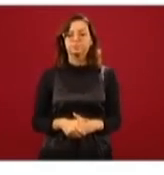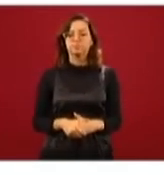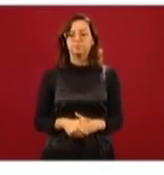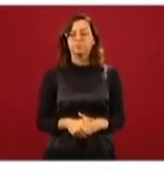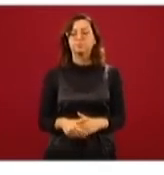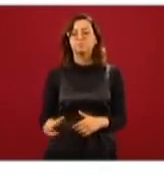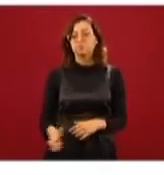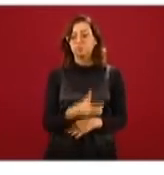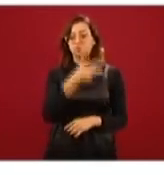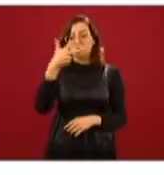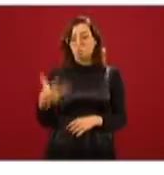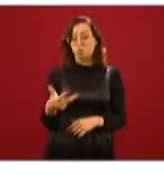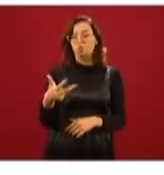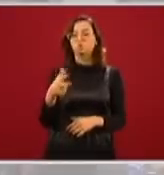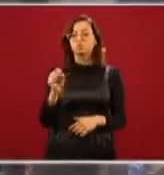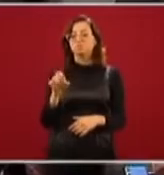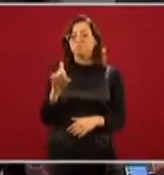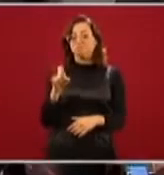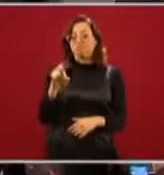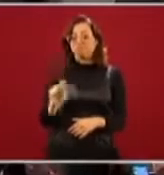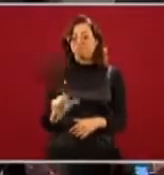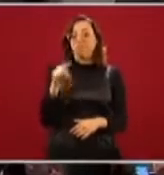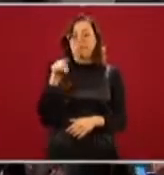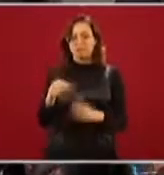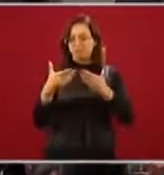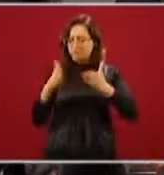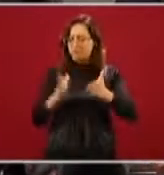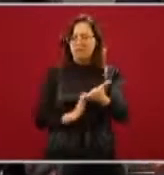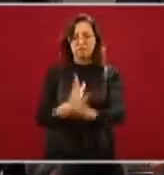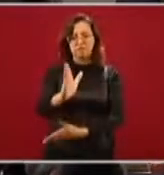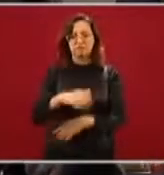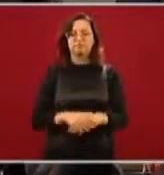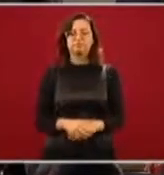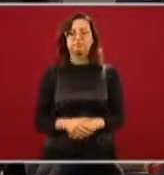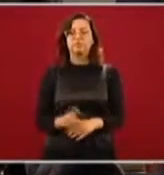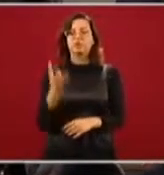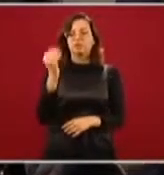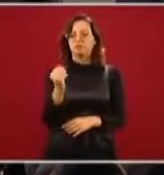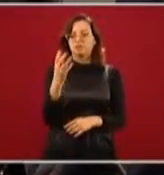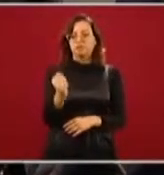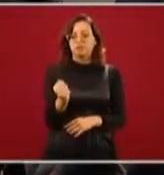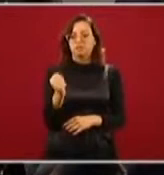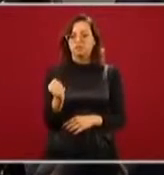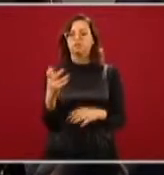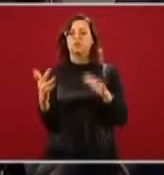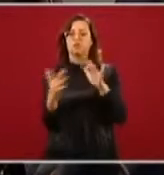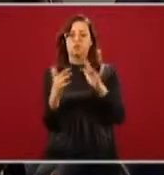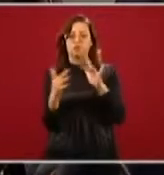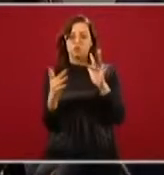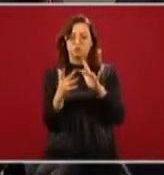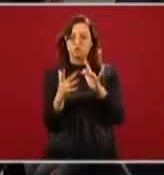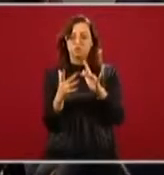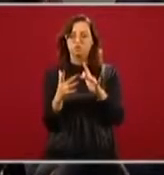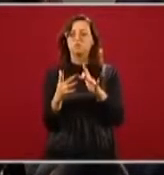Secretaría de la Defensa, que es el acceso de la entrada principal al aeropuerto Felipe Ángeles. La 9 es la conexión del aeropuerto de la Ciudad de México